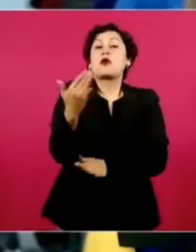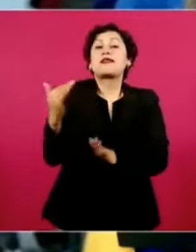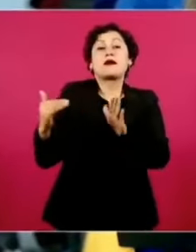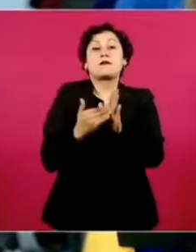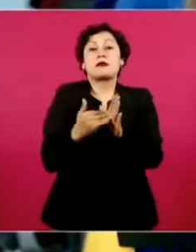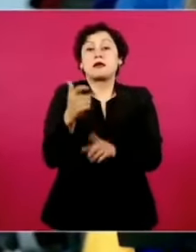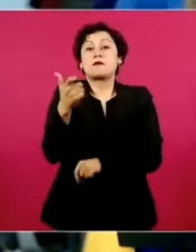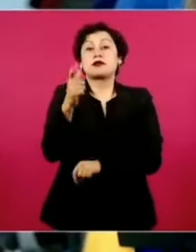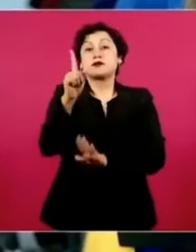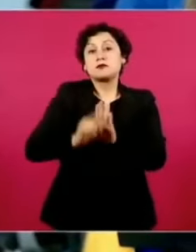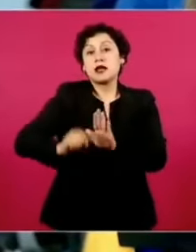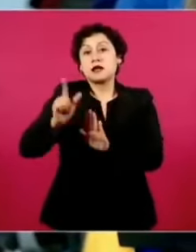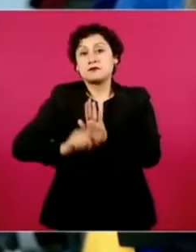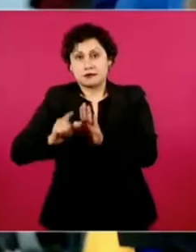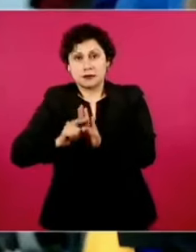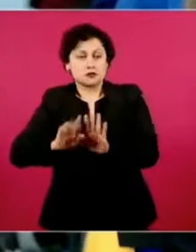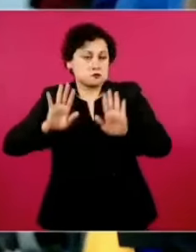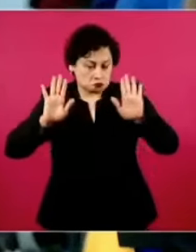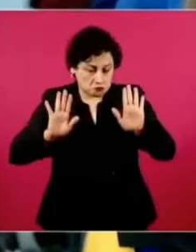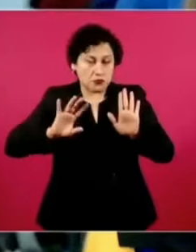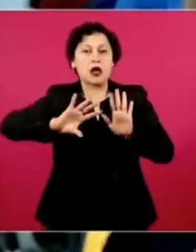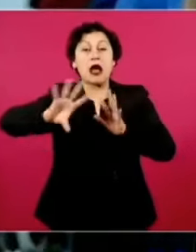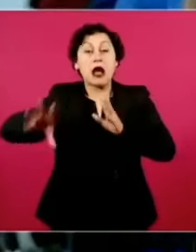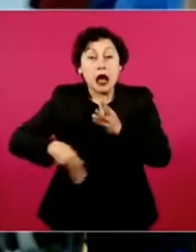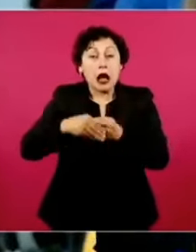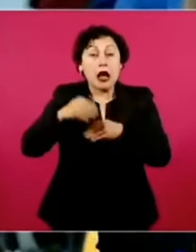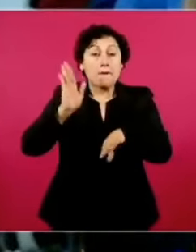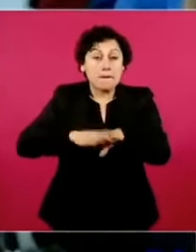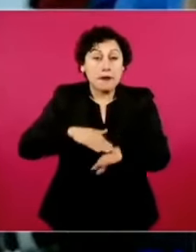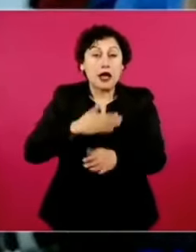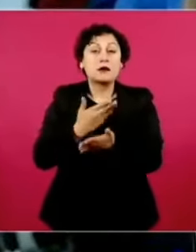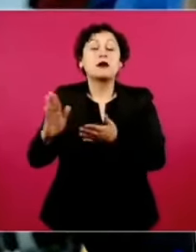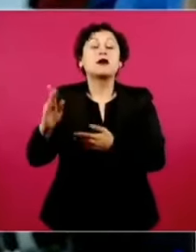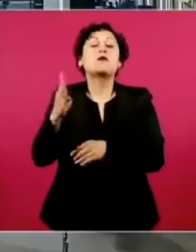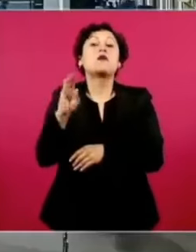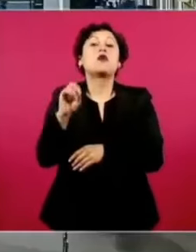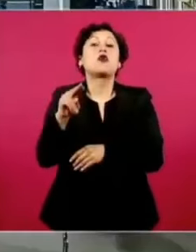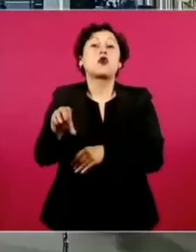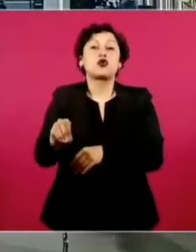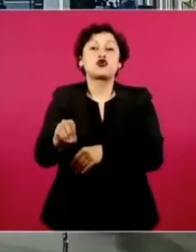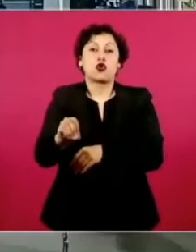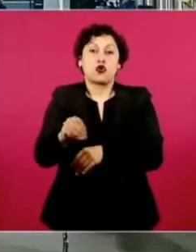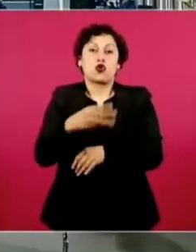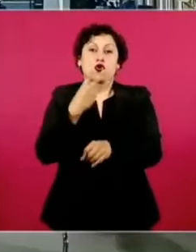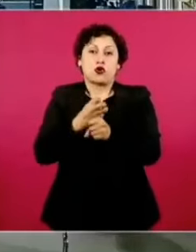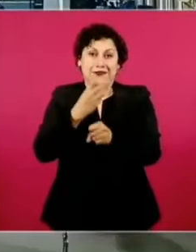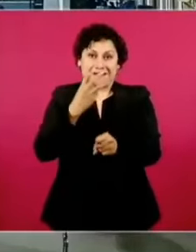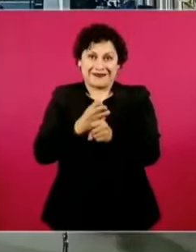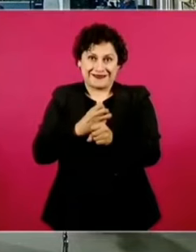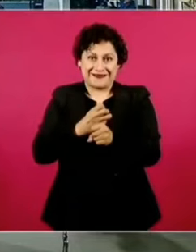Pero en este caso de su bono trimestral, que bueno, son tres entregas, este sería, como le mencioné, el 22